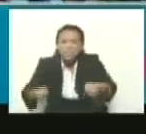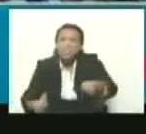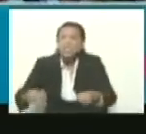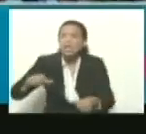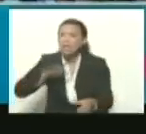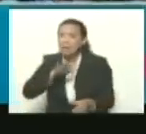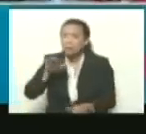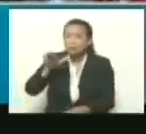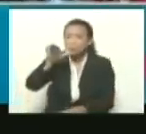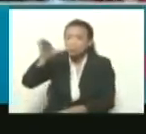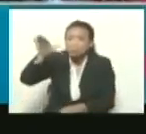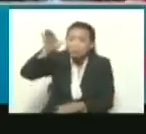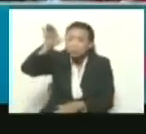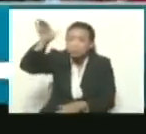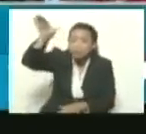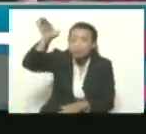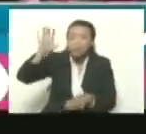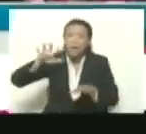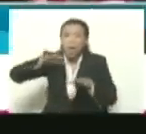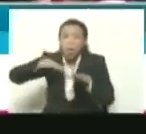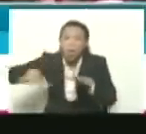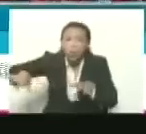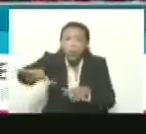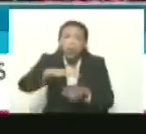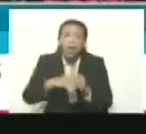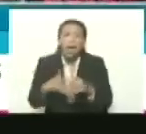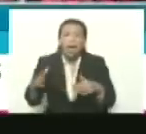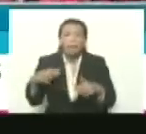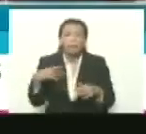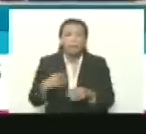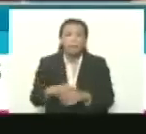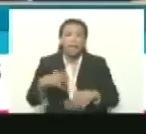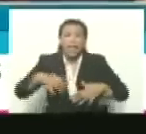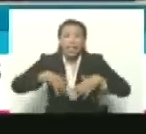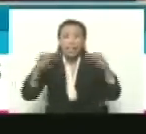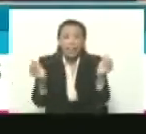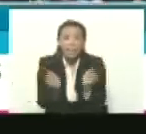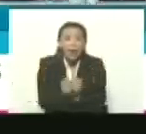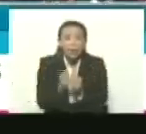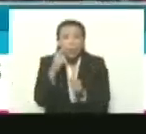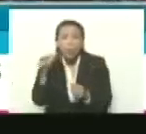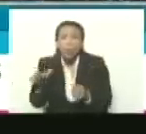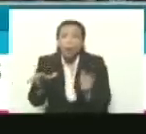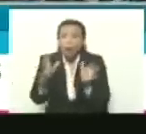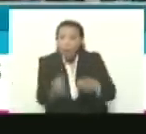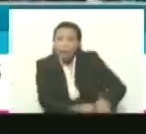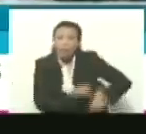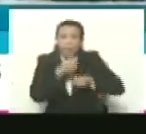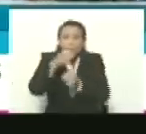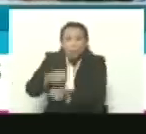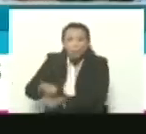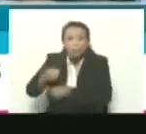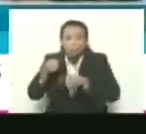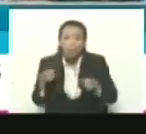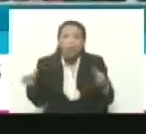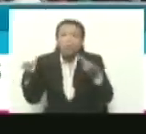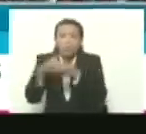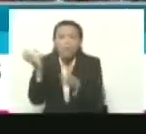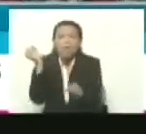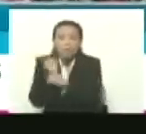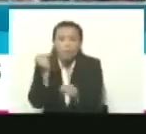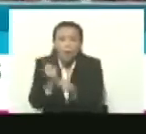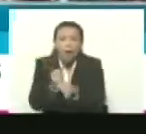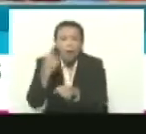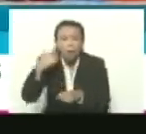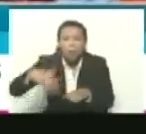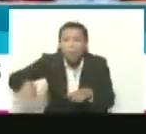arriba en nuestras veredas, en los caños del Tamacuro. Nosotros que estamos como enlace para el Tamacuro también estamos ahí trabajando y con los en los caños,